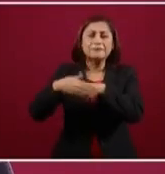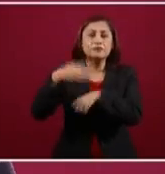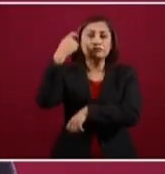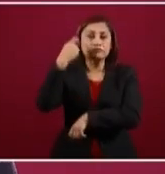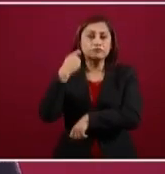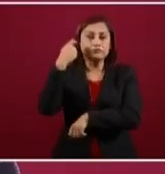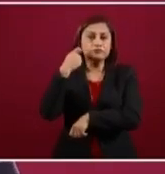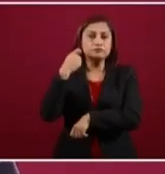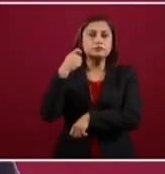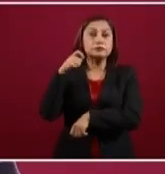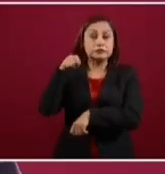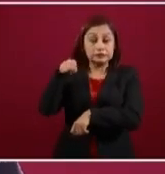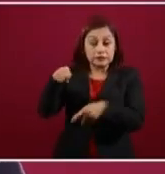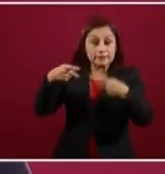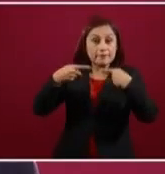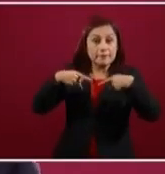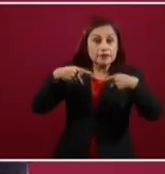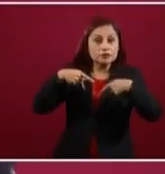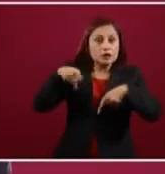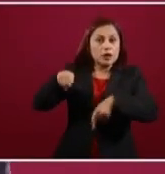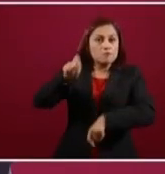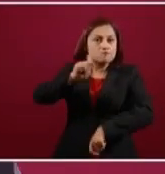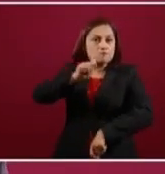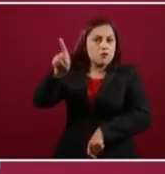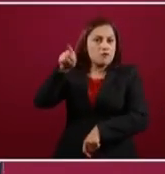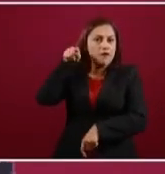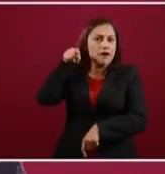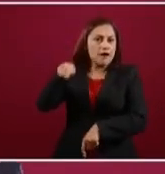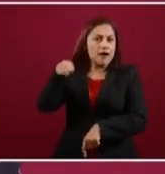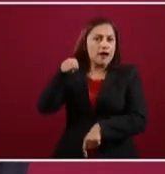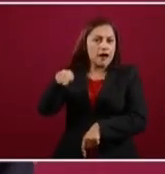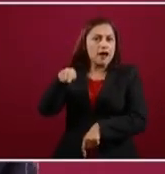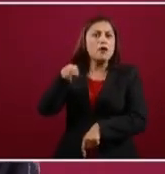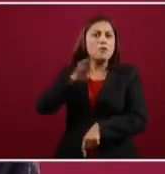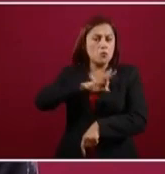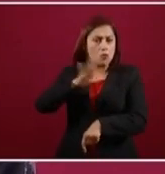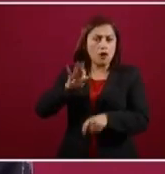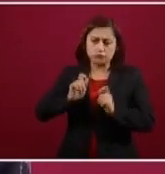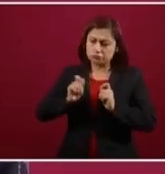son técnicos, pueden hacerse cargo de la coordinación